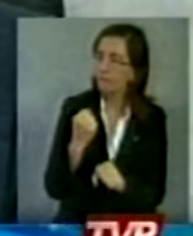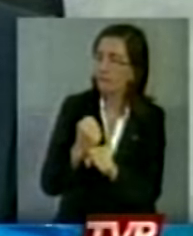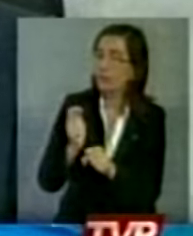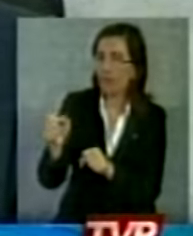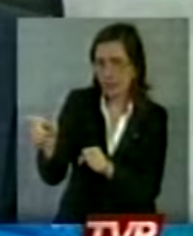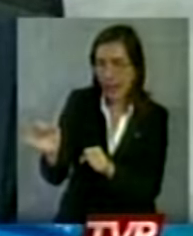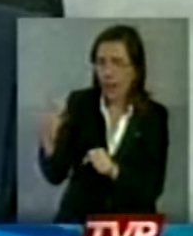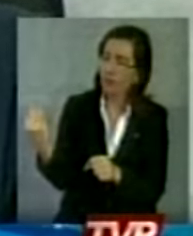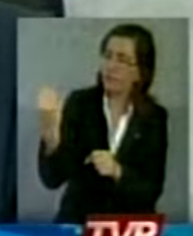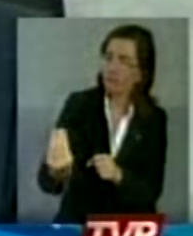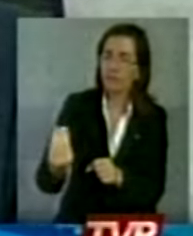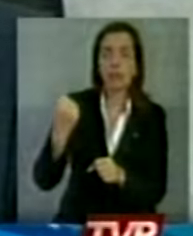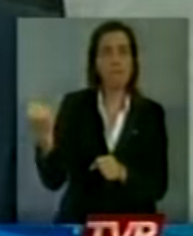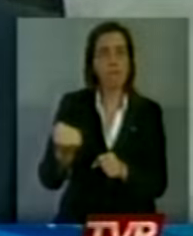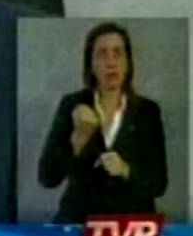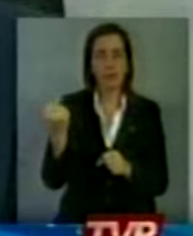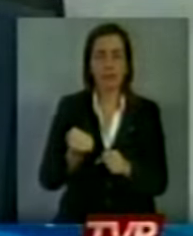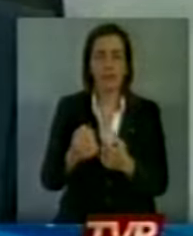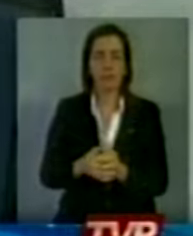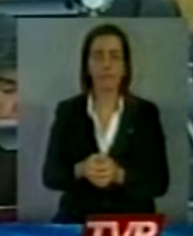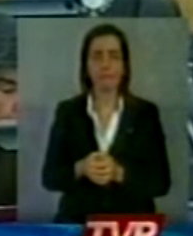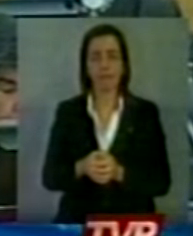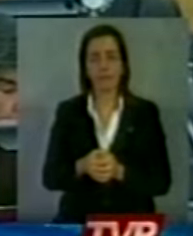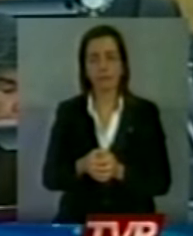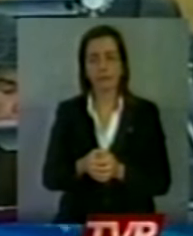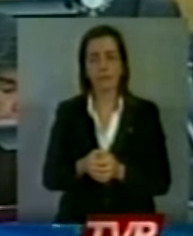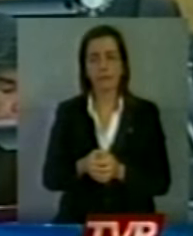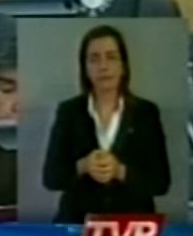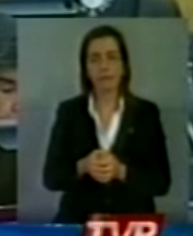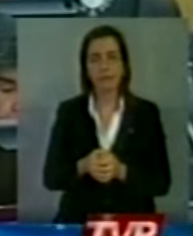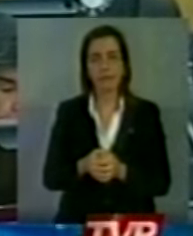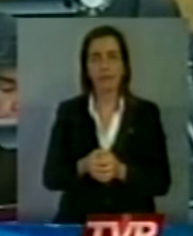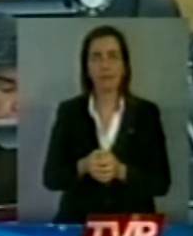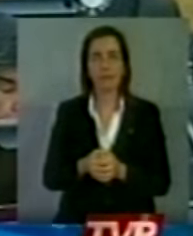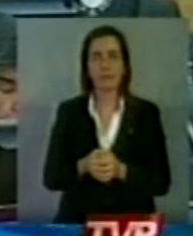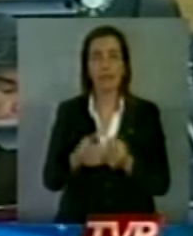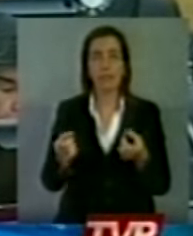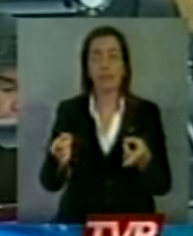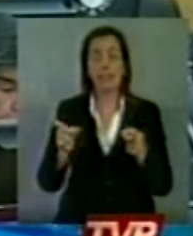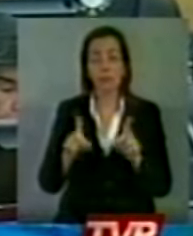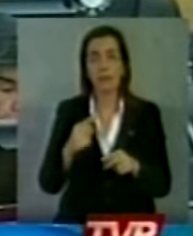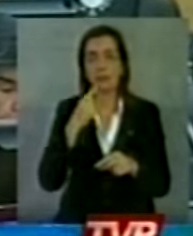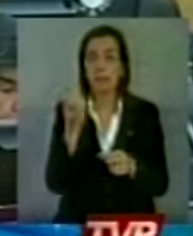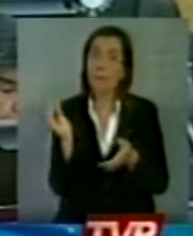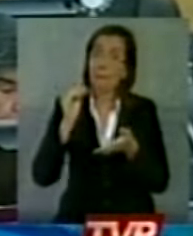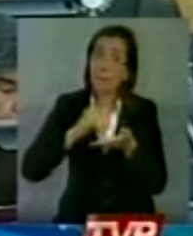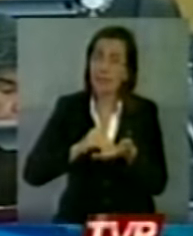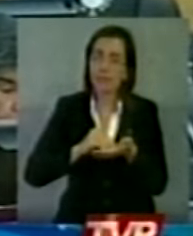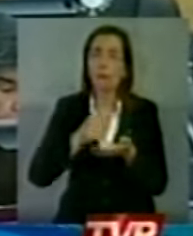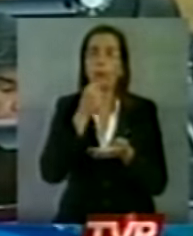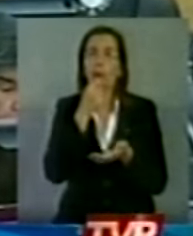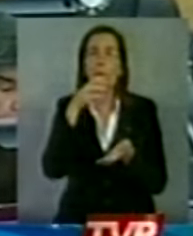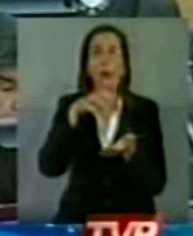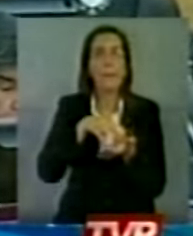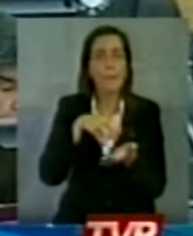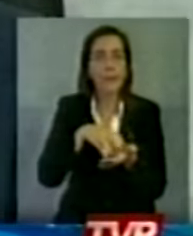mayores oportunidades en el mercado del trabajo. A ello se agrega que toda empresa